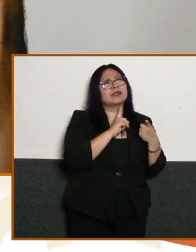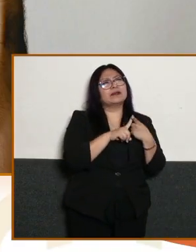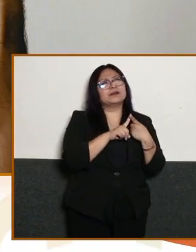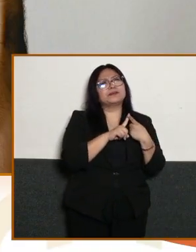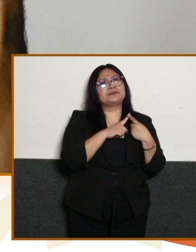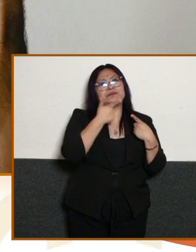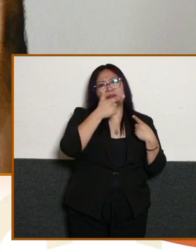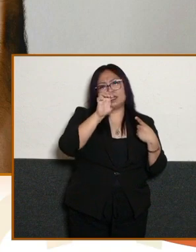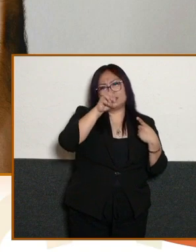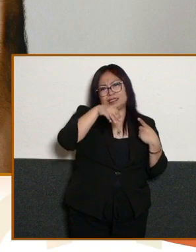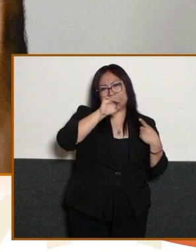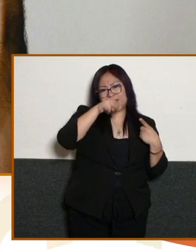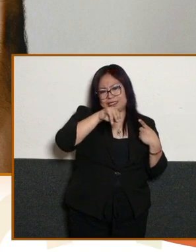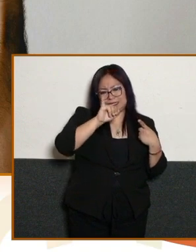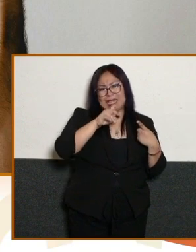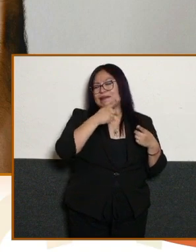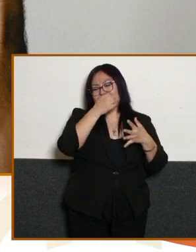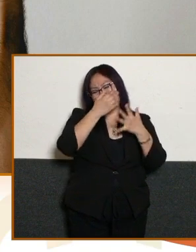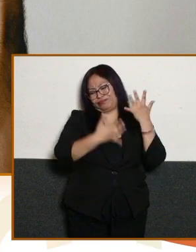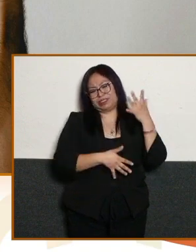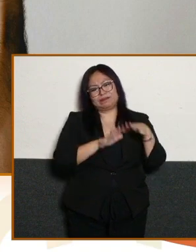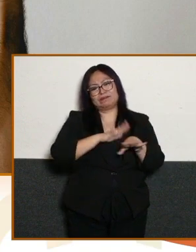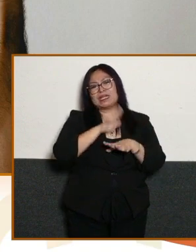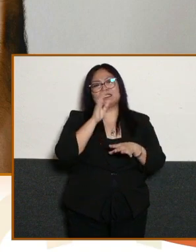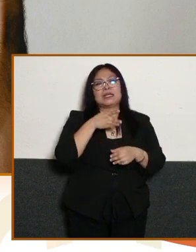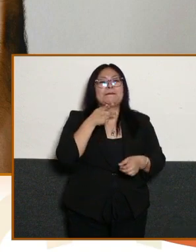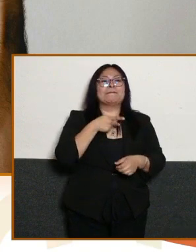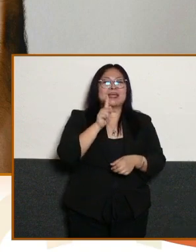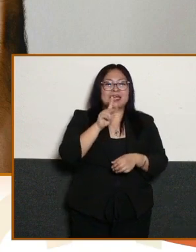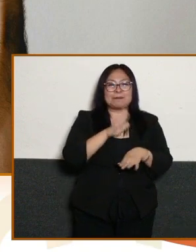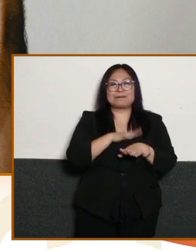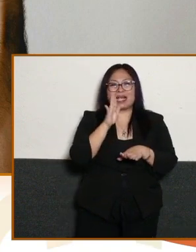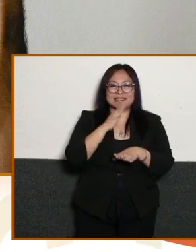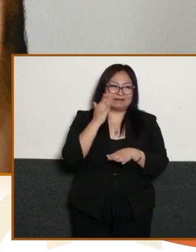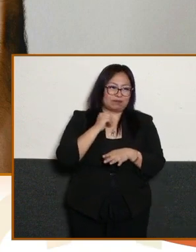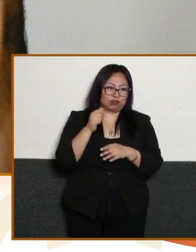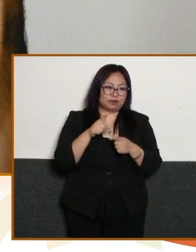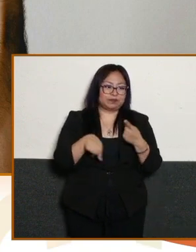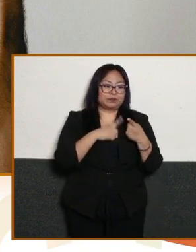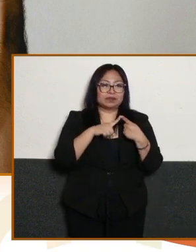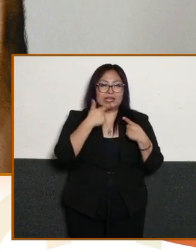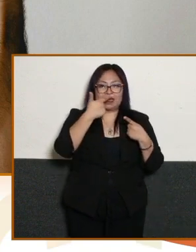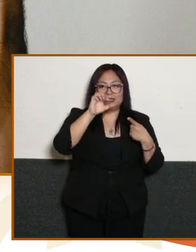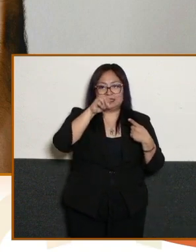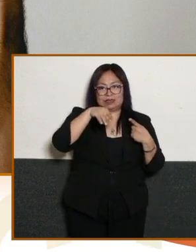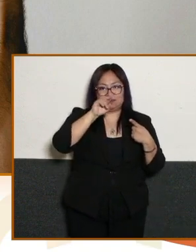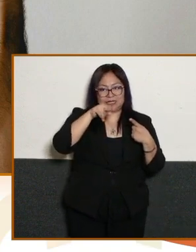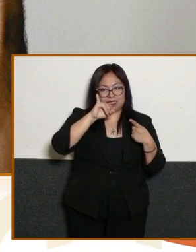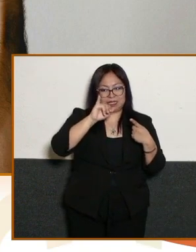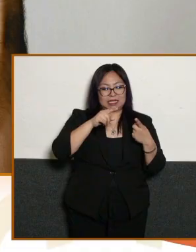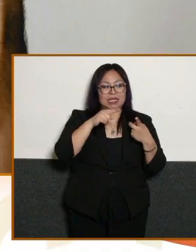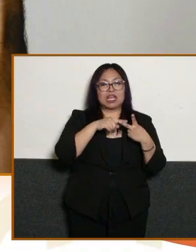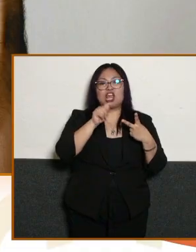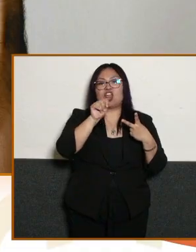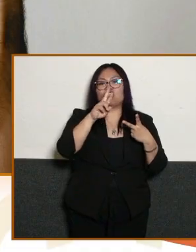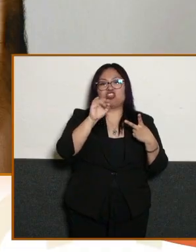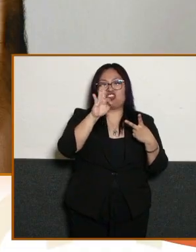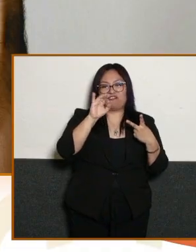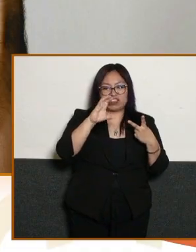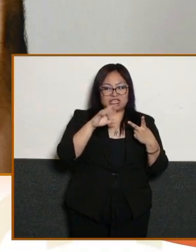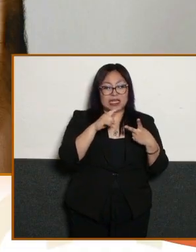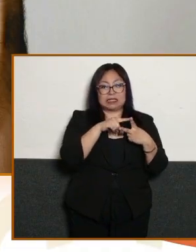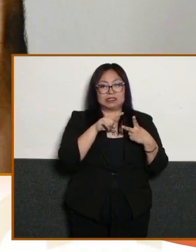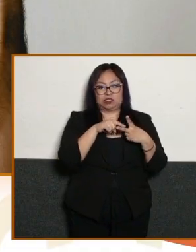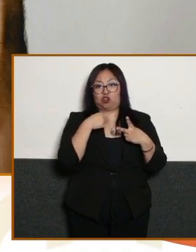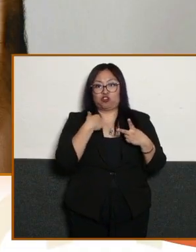fue Gemini. Bueno, había muchos más, pero los más famosos. Empieza Gemini, empieza Anthropic, que sale de OpenAI y dice, yo